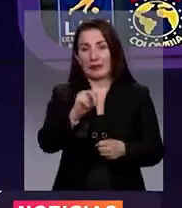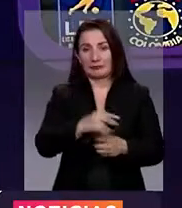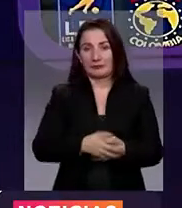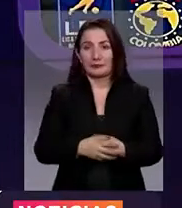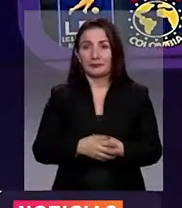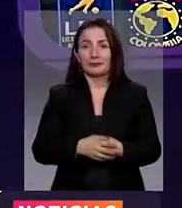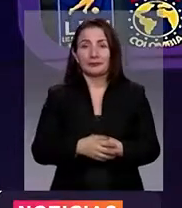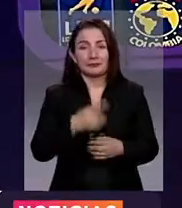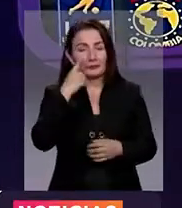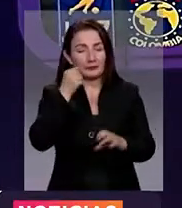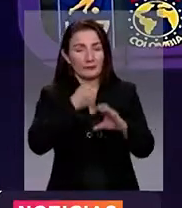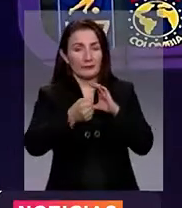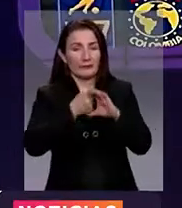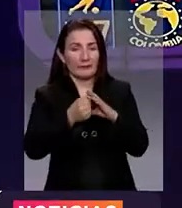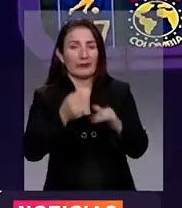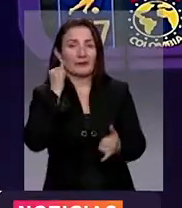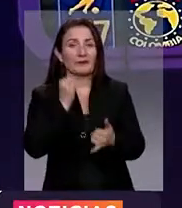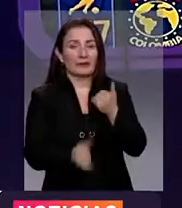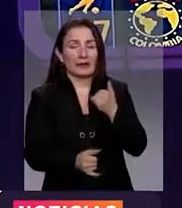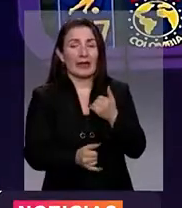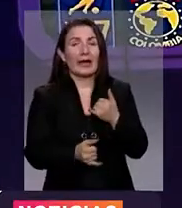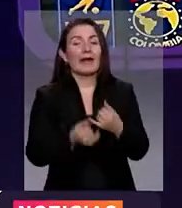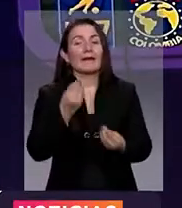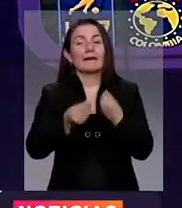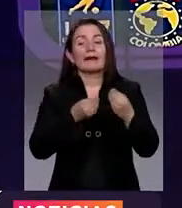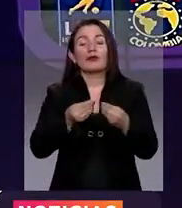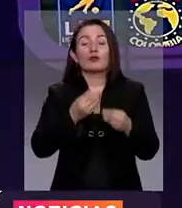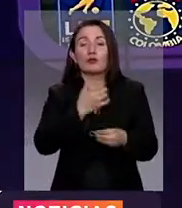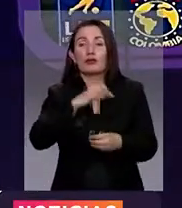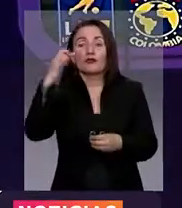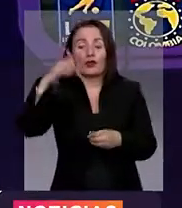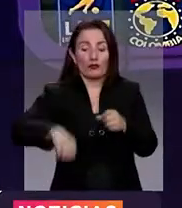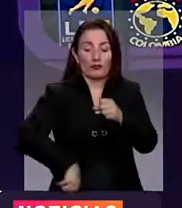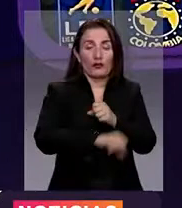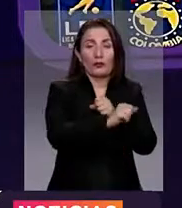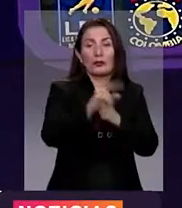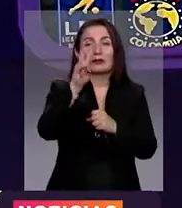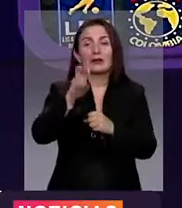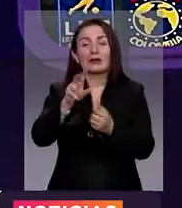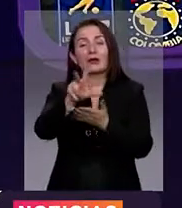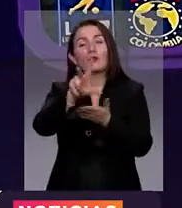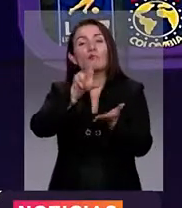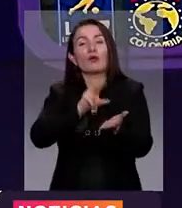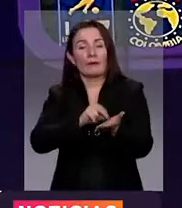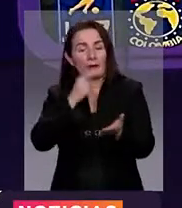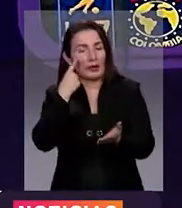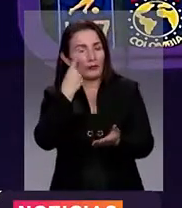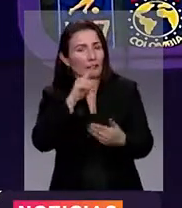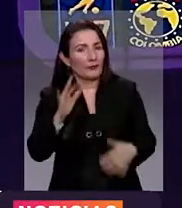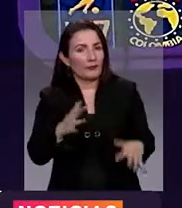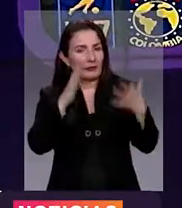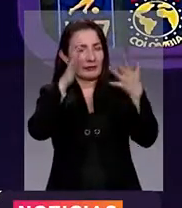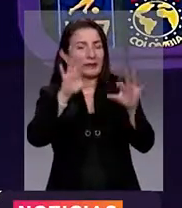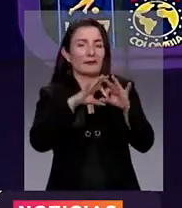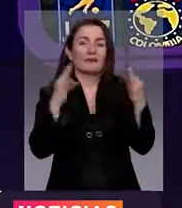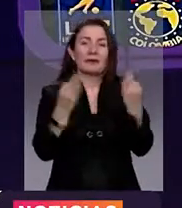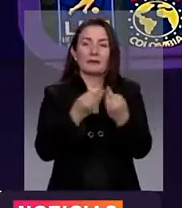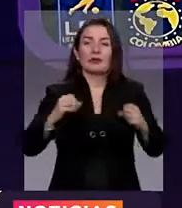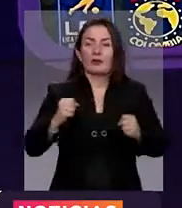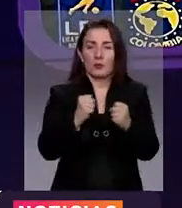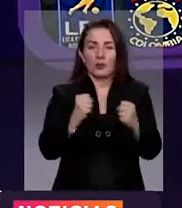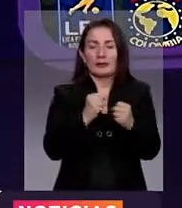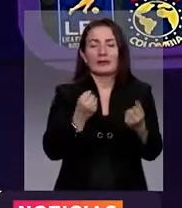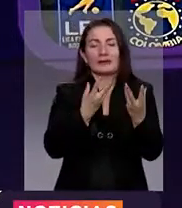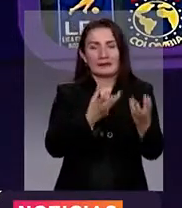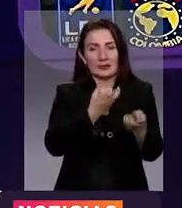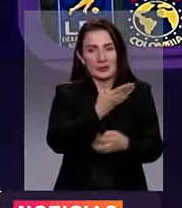En Capital se vivió la gran final del torneo semiprofesional de fútbol 7 en la localidad de Puente Aranda. Toda una fiesta para las familias bogotanas amantes